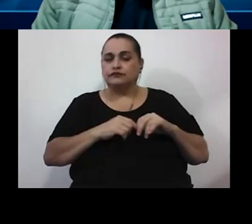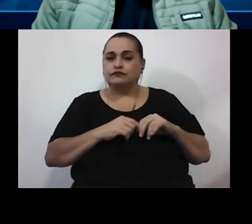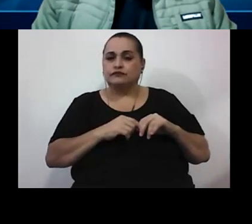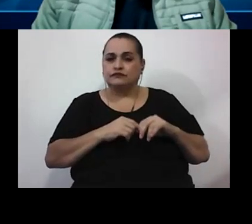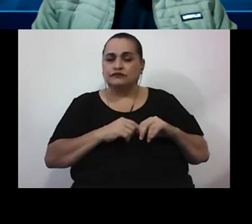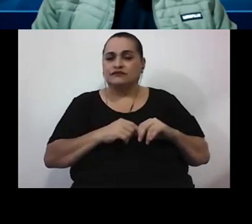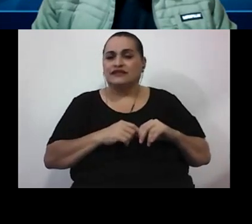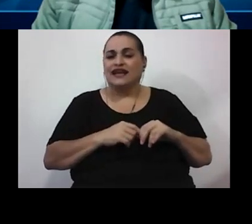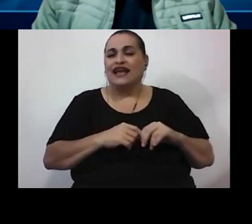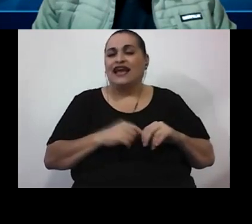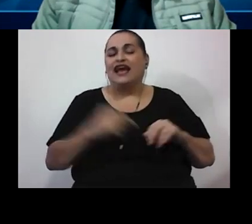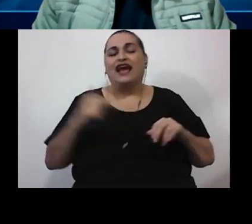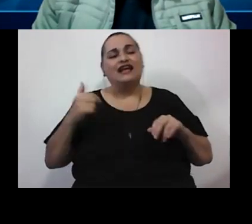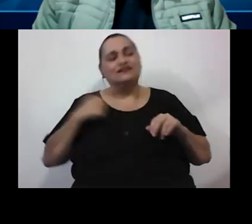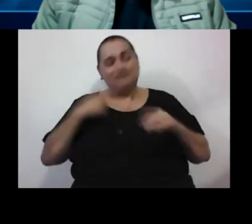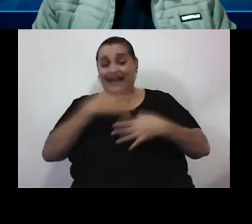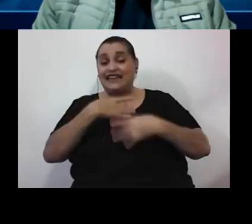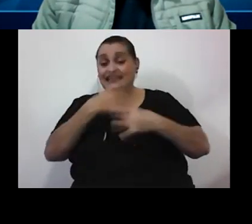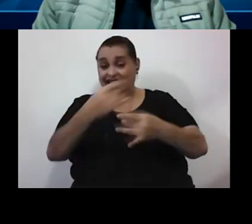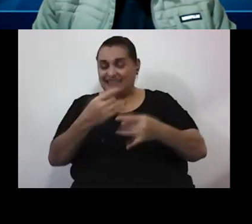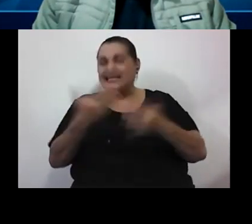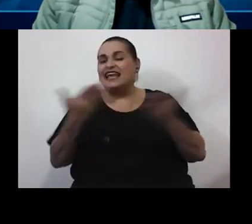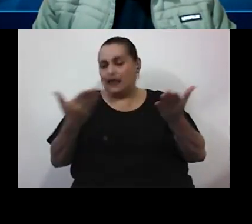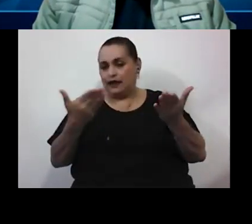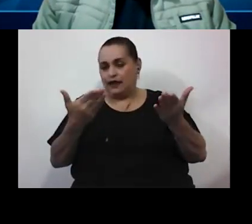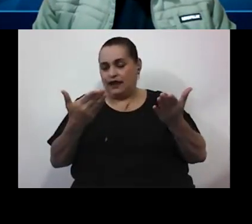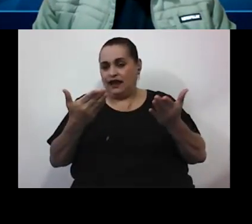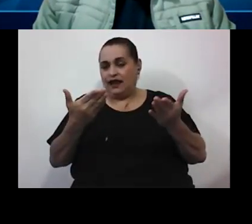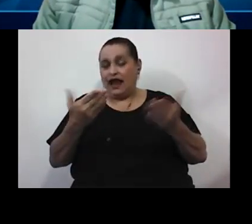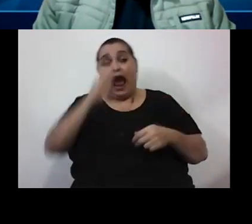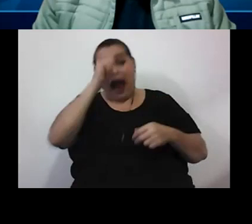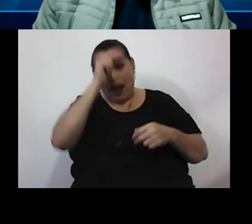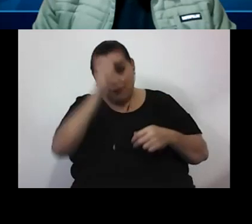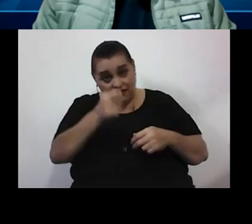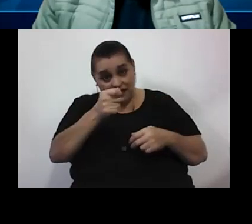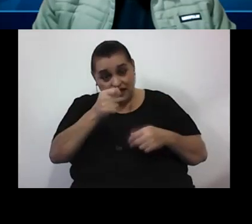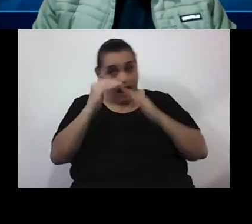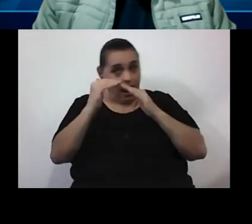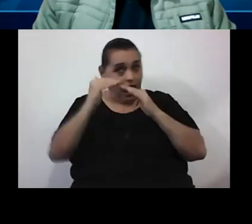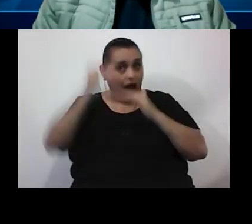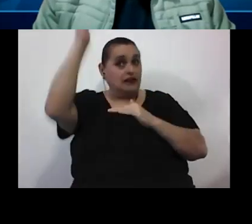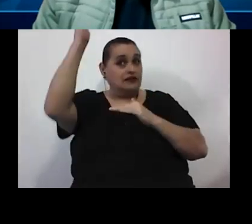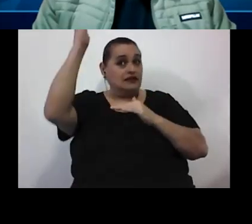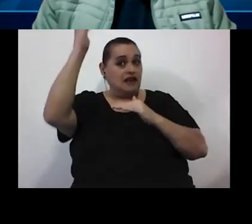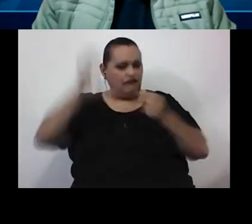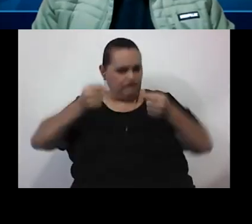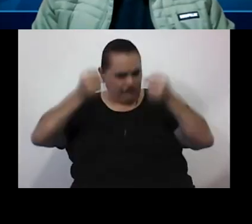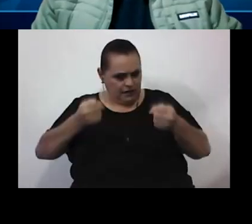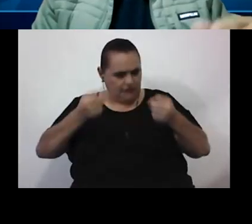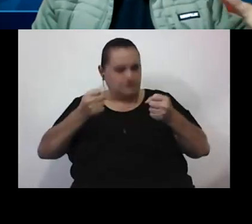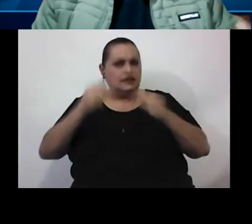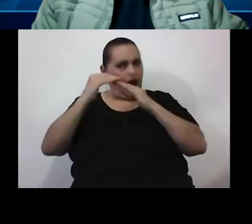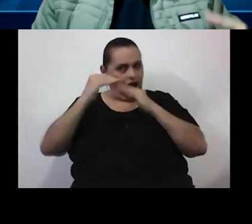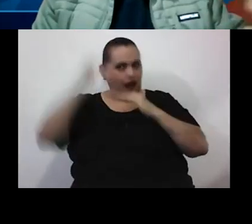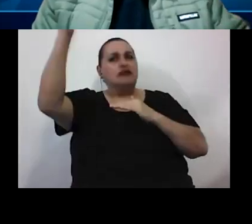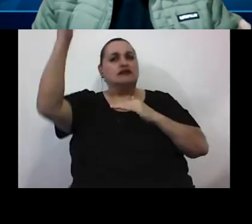claramente el cuadrante que nos interesaría es este, donde la amabilidad es alta y la firmeza es alta. La firmeza